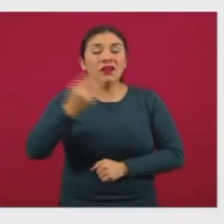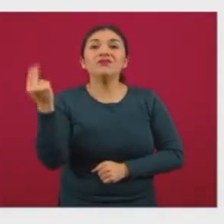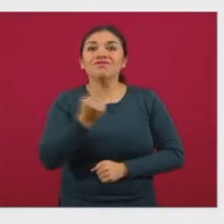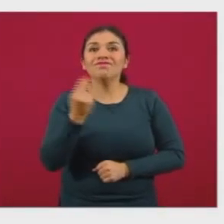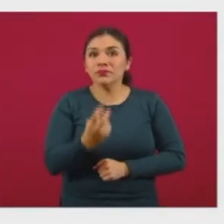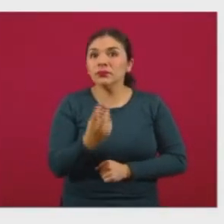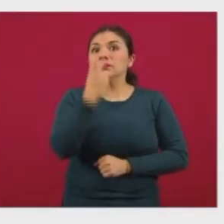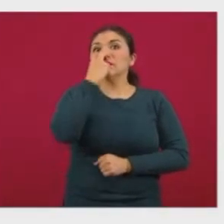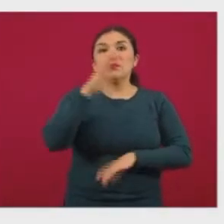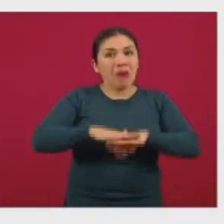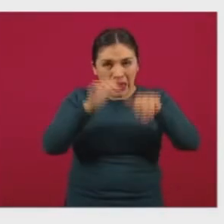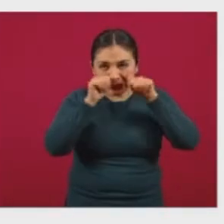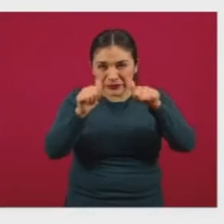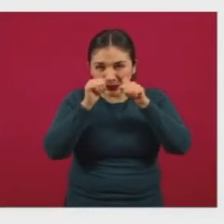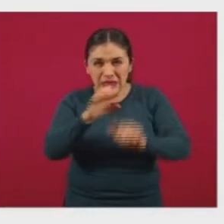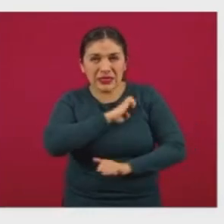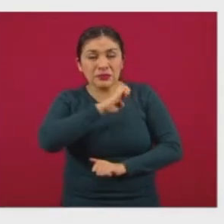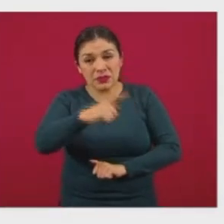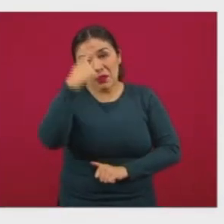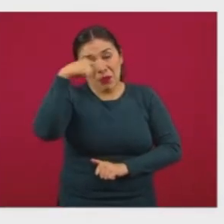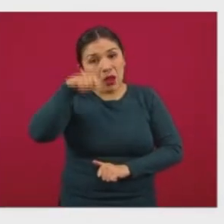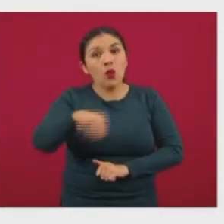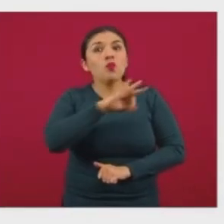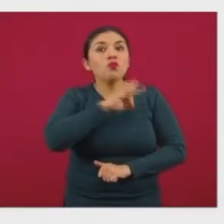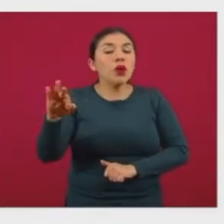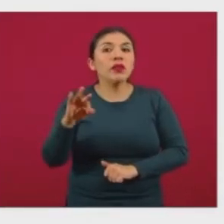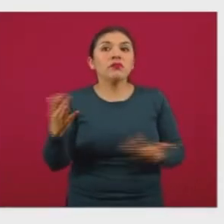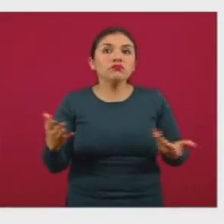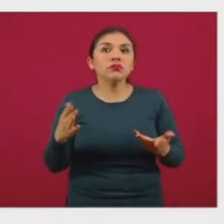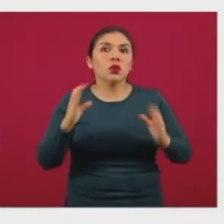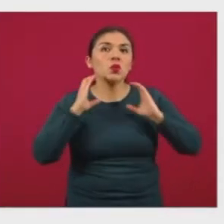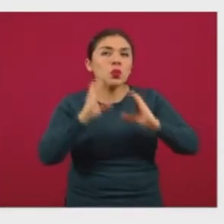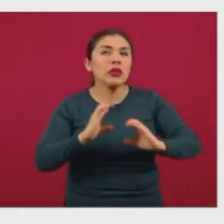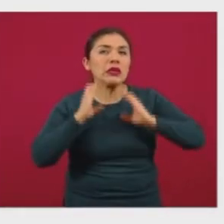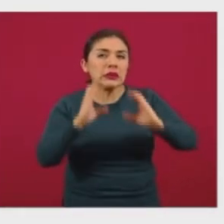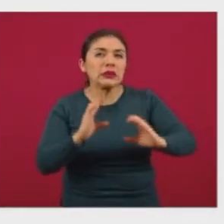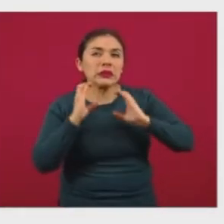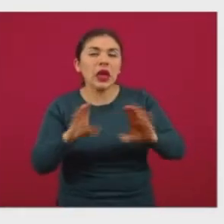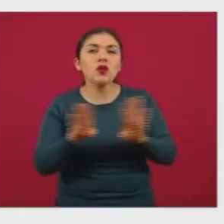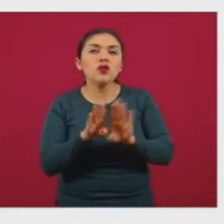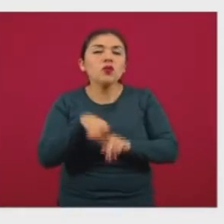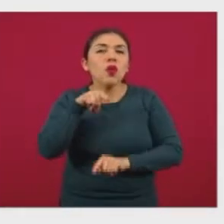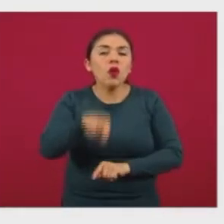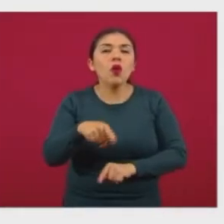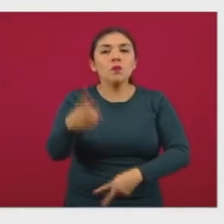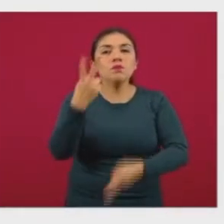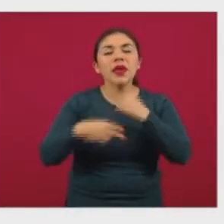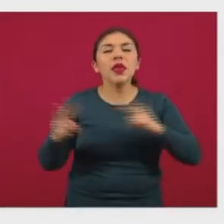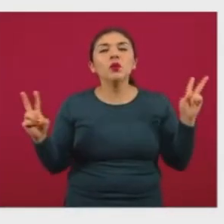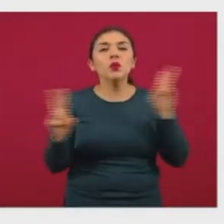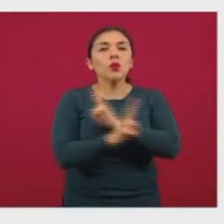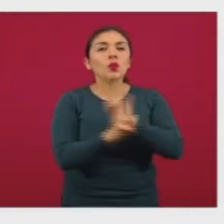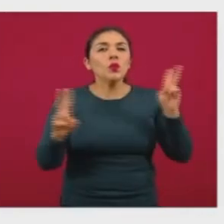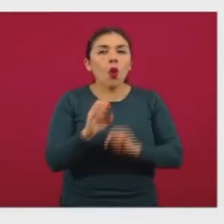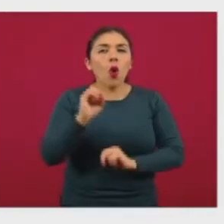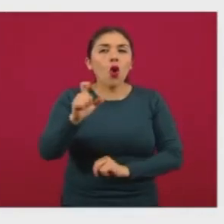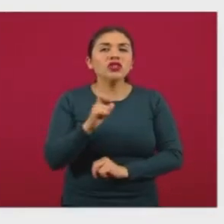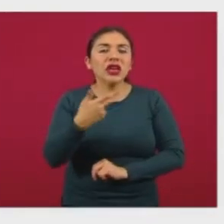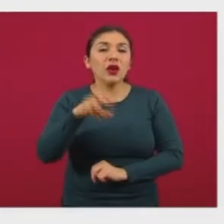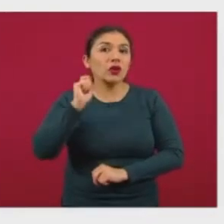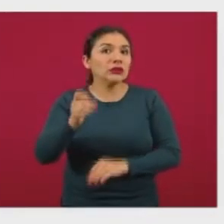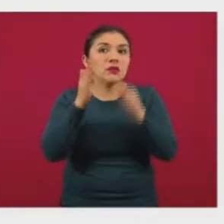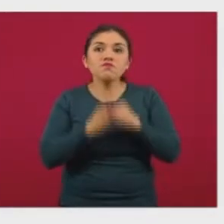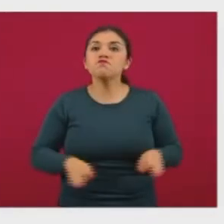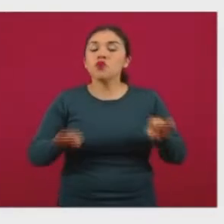esta atención especializada para poder en su momento mantener el intercambio de oxígeno, que es fundamental